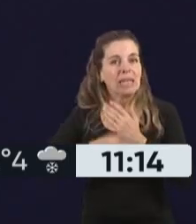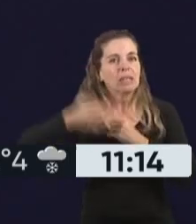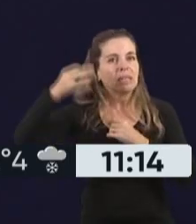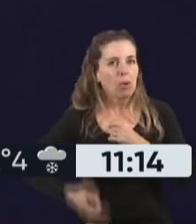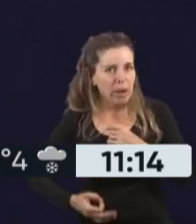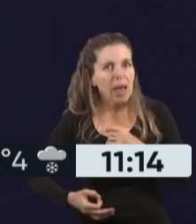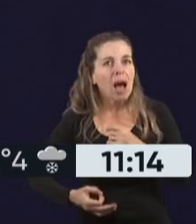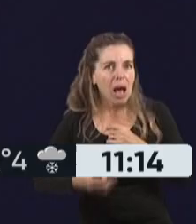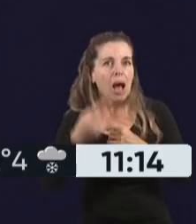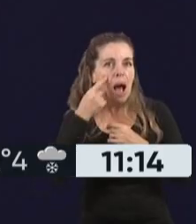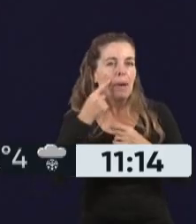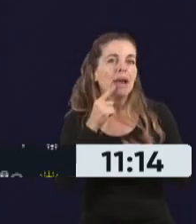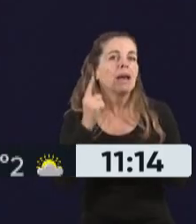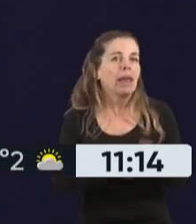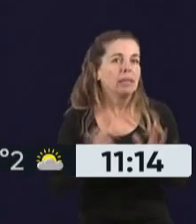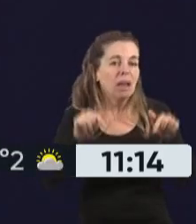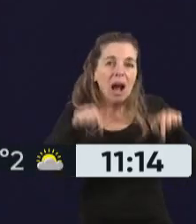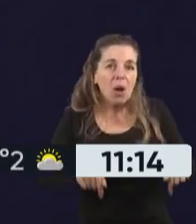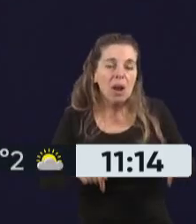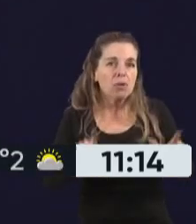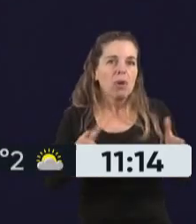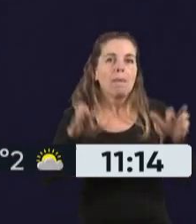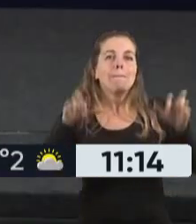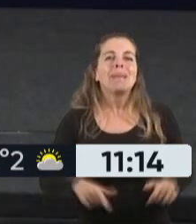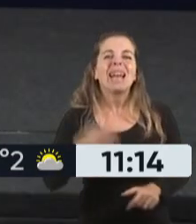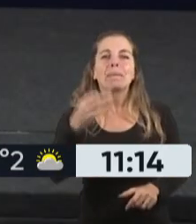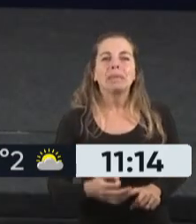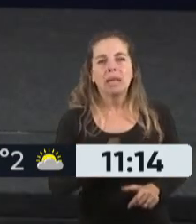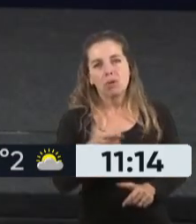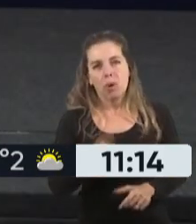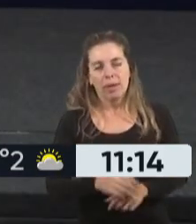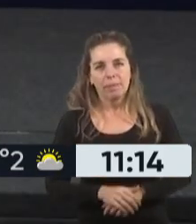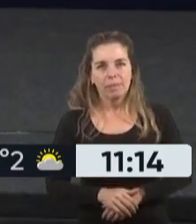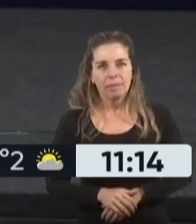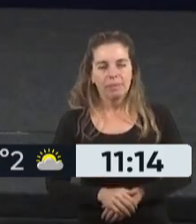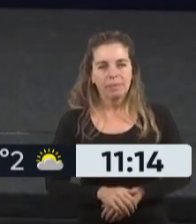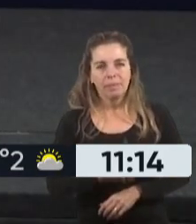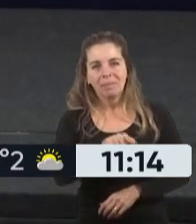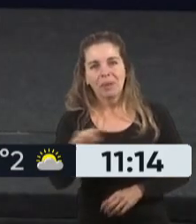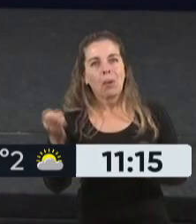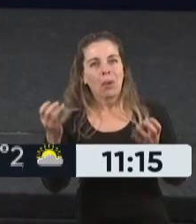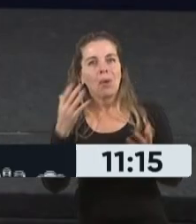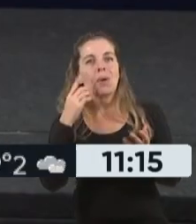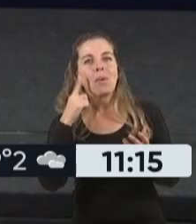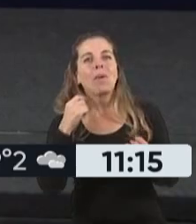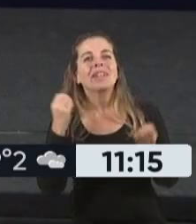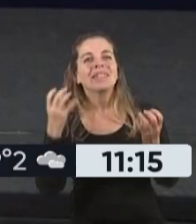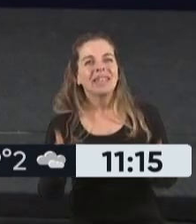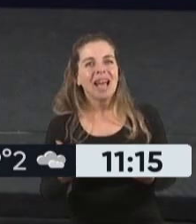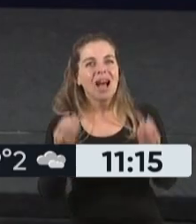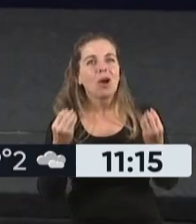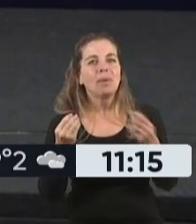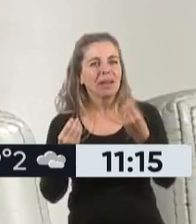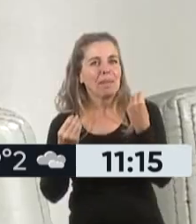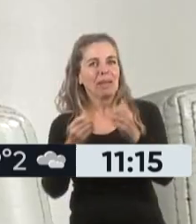acciones pertinentes, pero por ahora no hay nada para hacer. Hola Manuel, ¿cómo estás? Bien, Jaime te Rossi, alejaste, Coordinación. ¿viste?